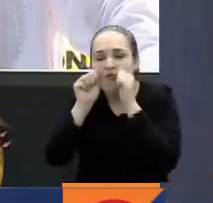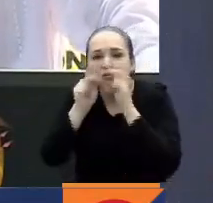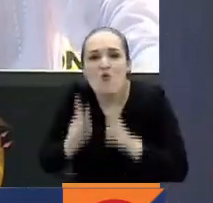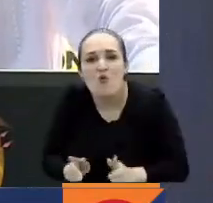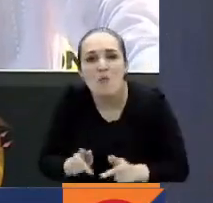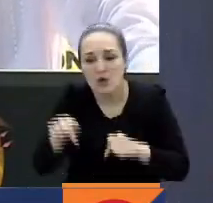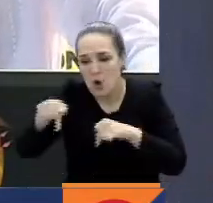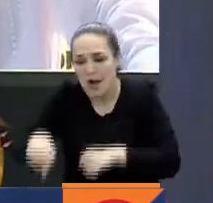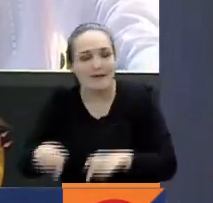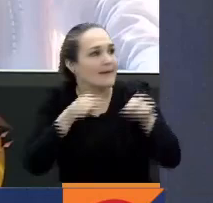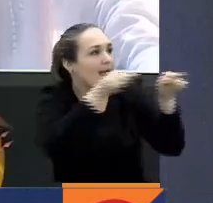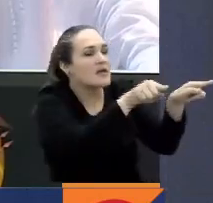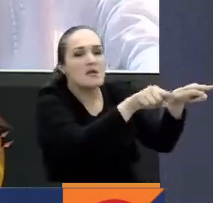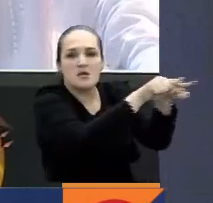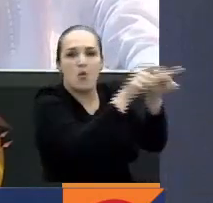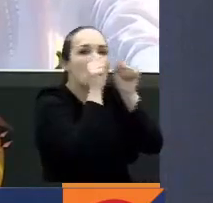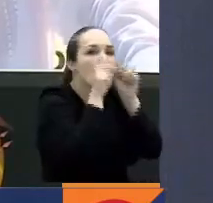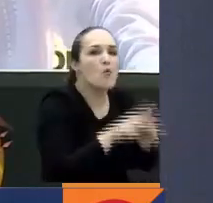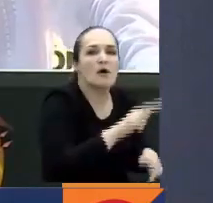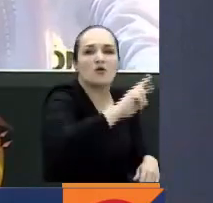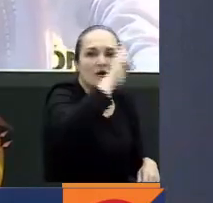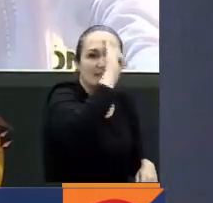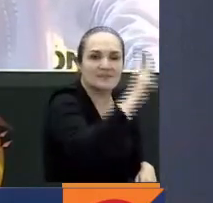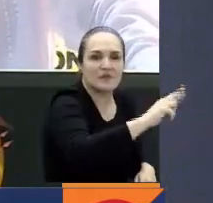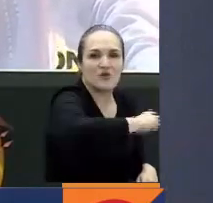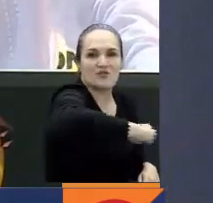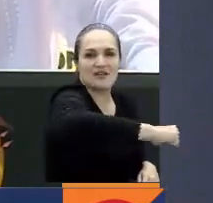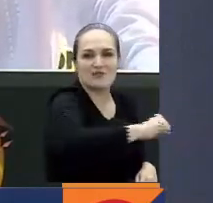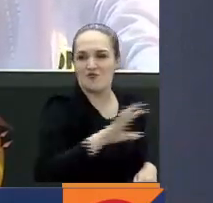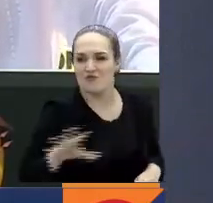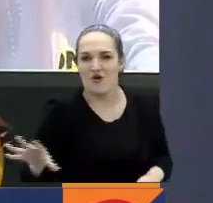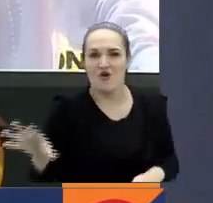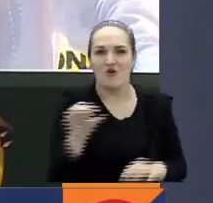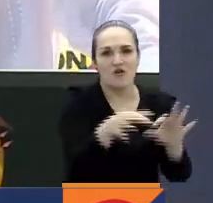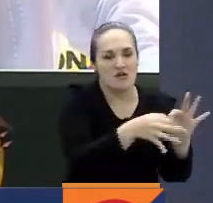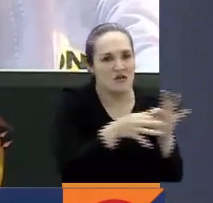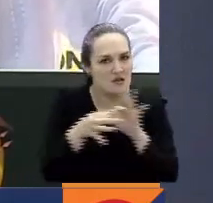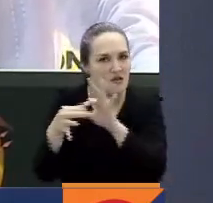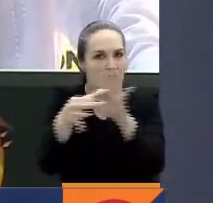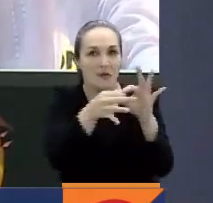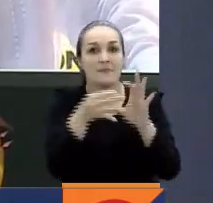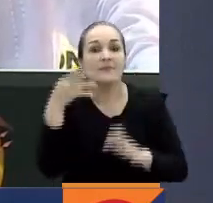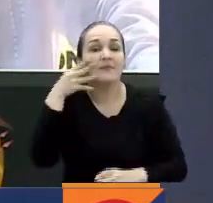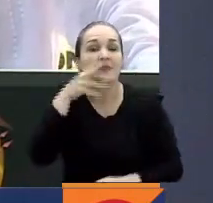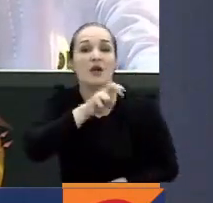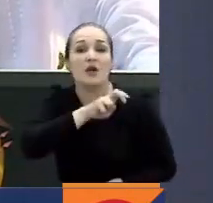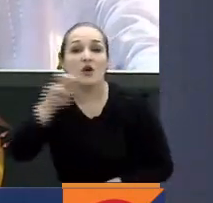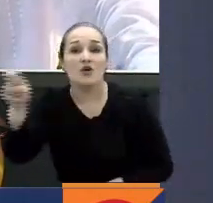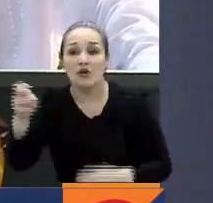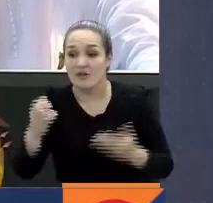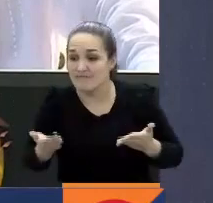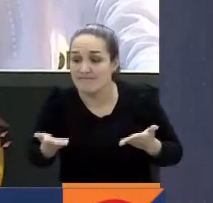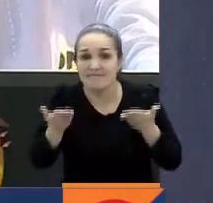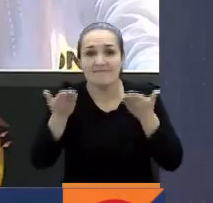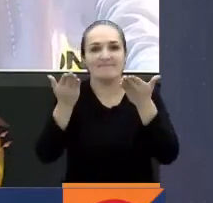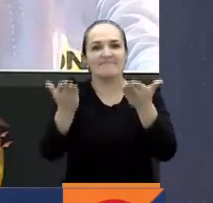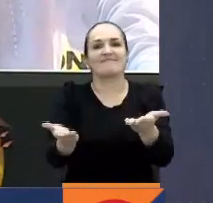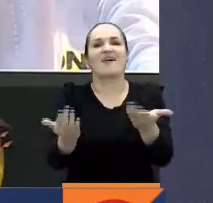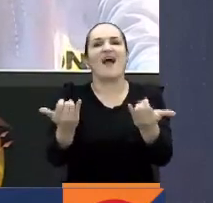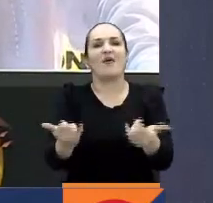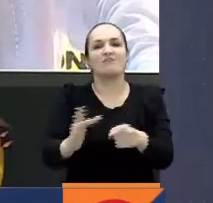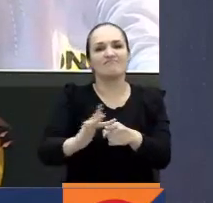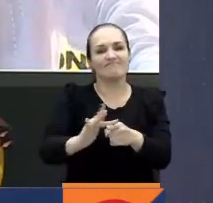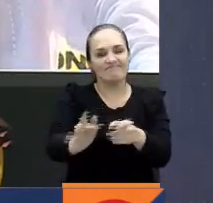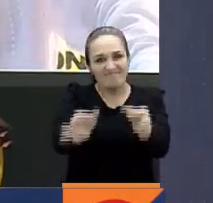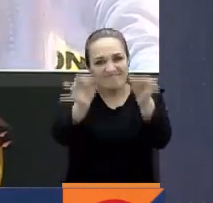y acá sean nuestra consigna común. Al norte de Santander le entregamos este hecho en